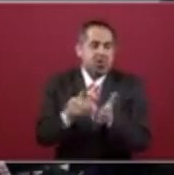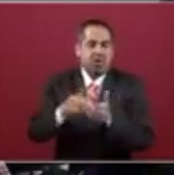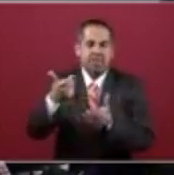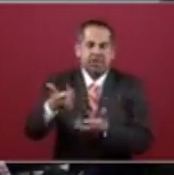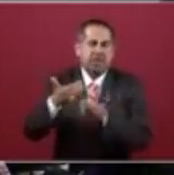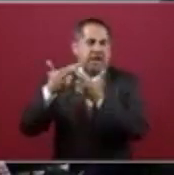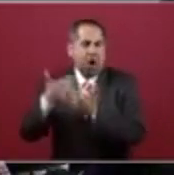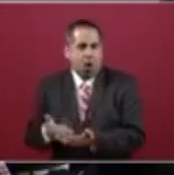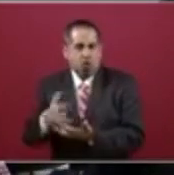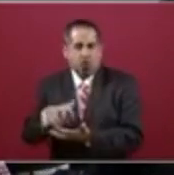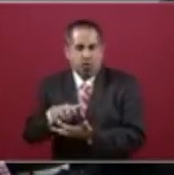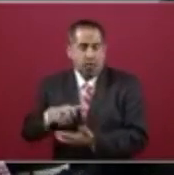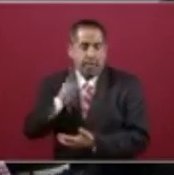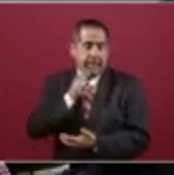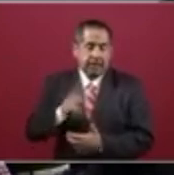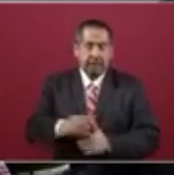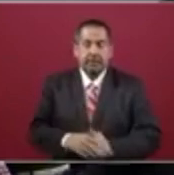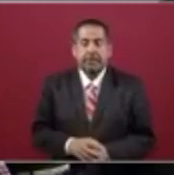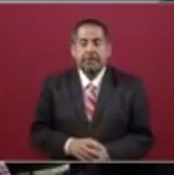La que sigue, por favor.